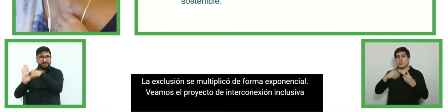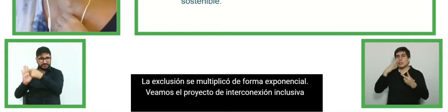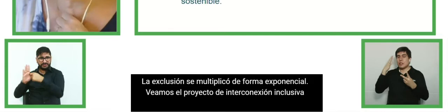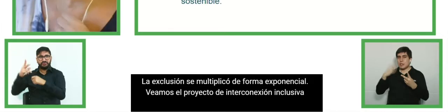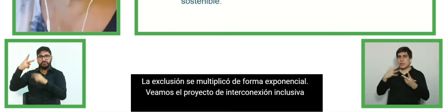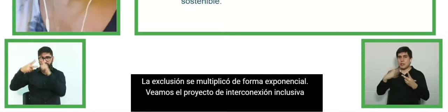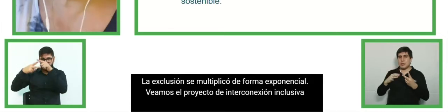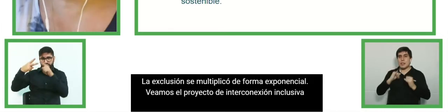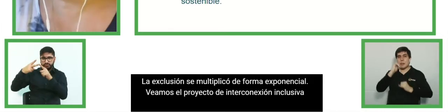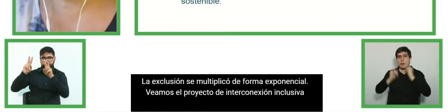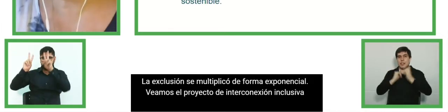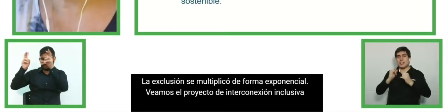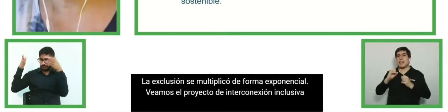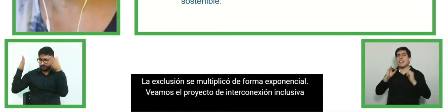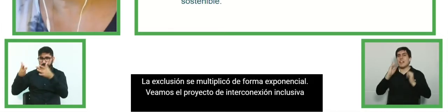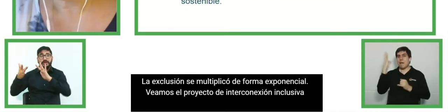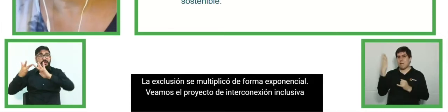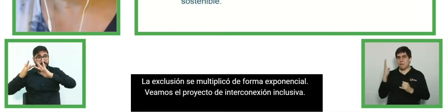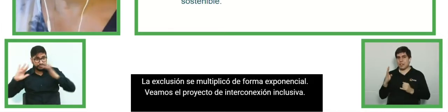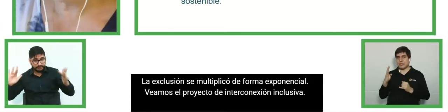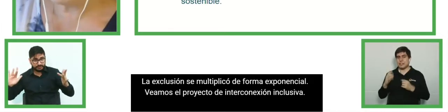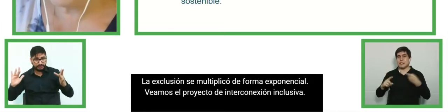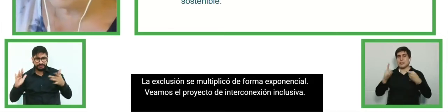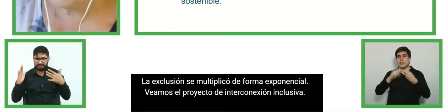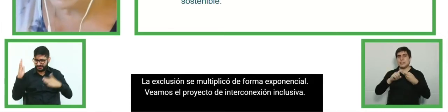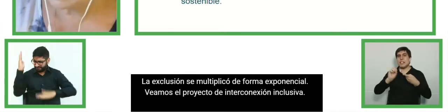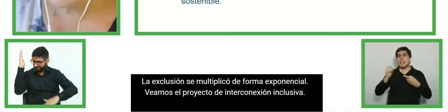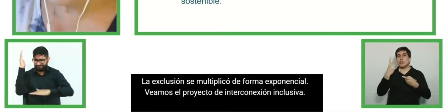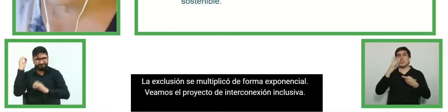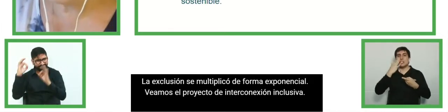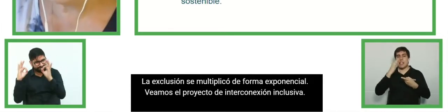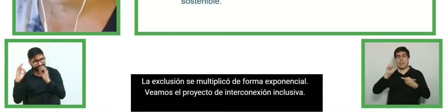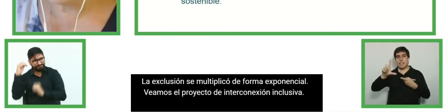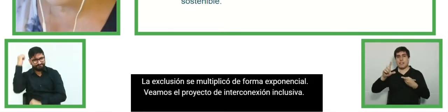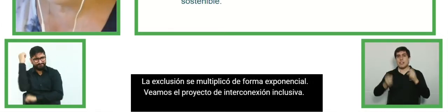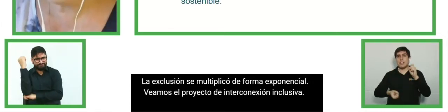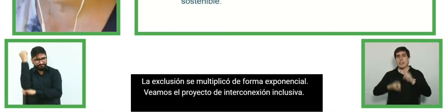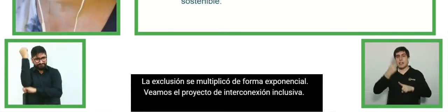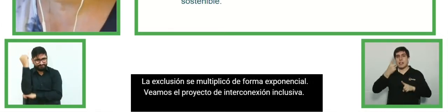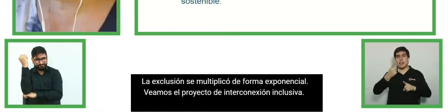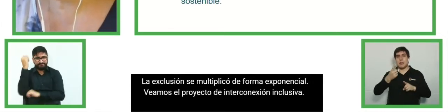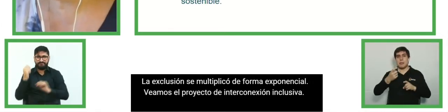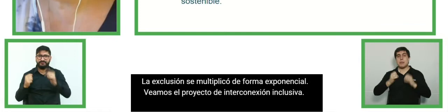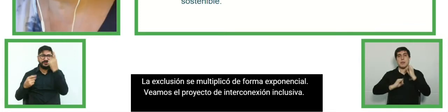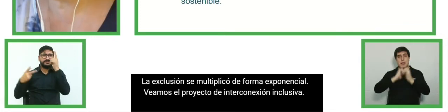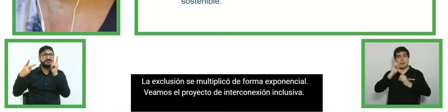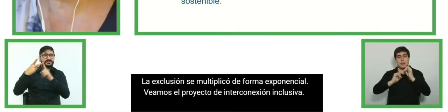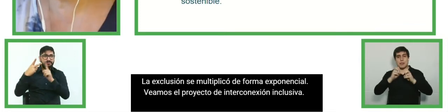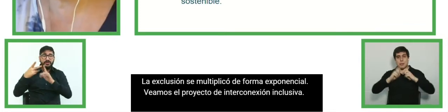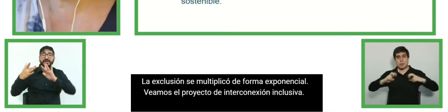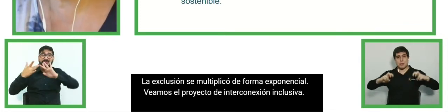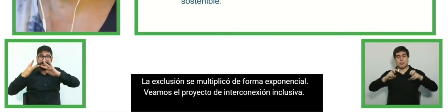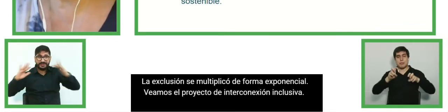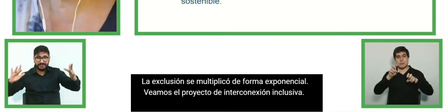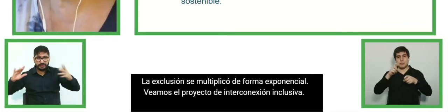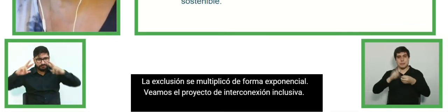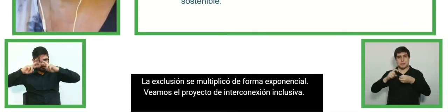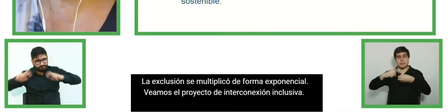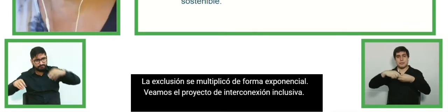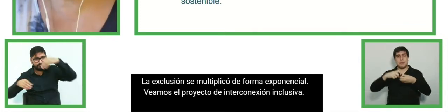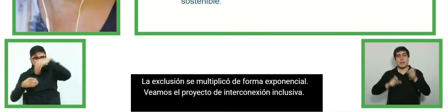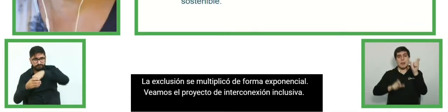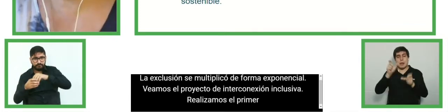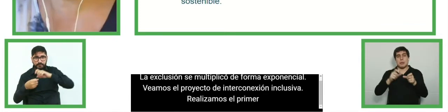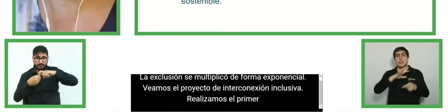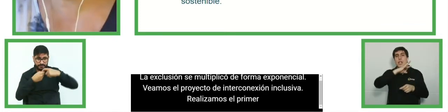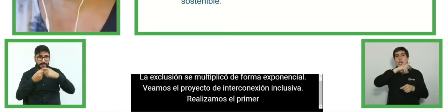Internet brasileña. El 2 de abril realizamos la primera live totalmente accesible para personas adultas con lengua de